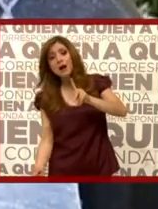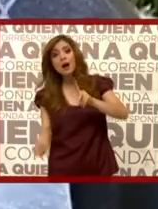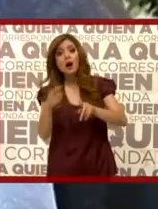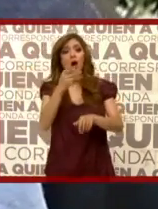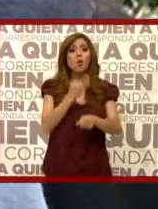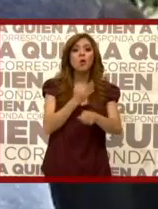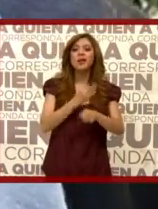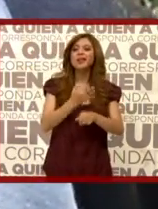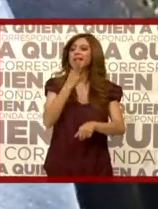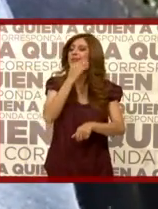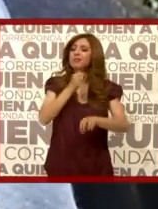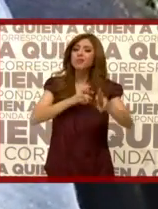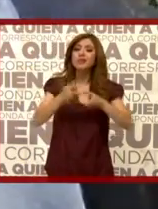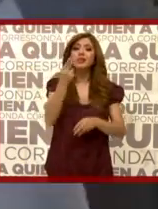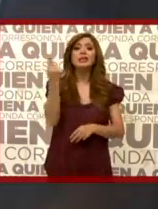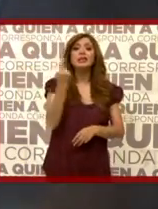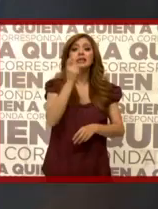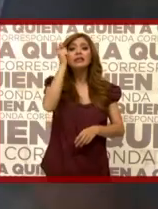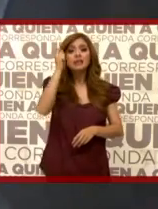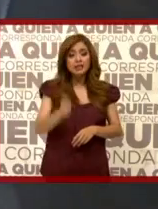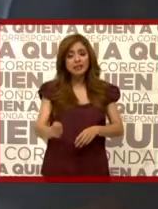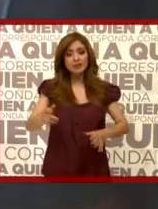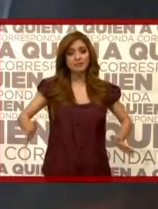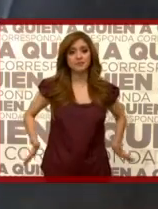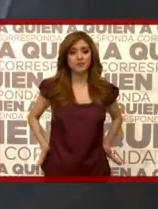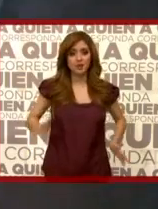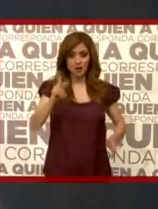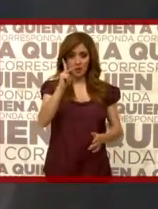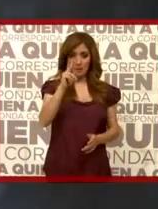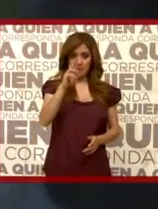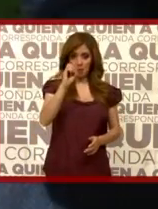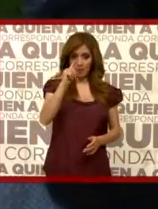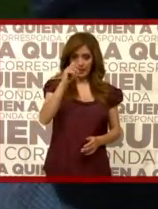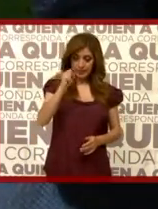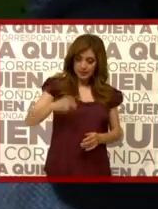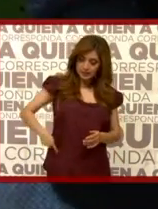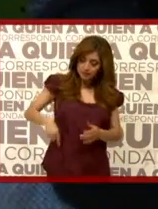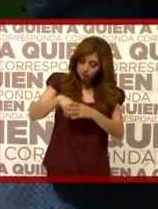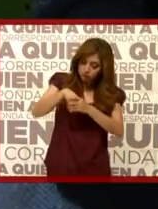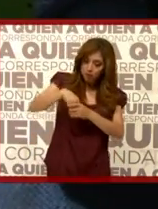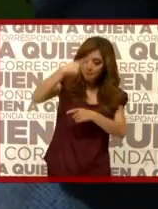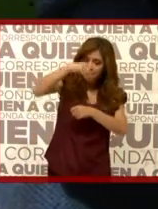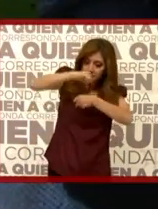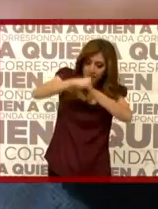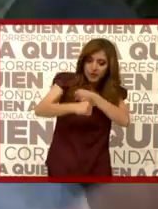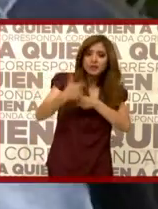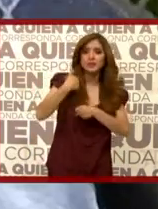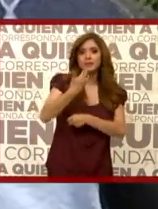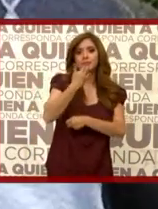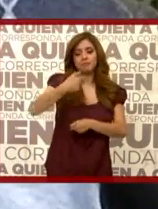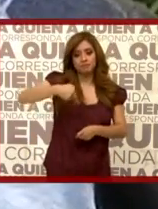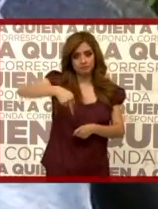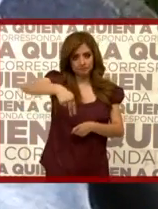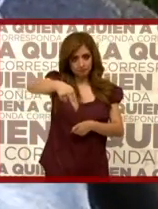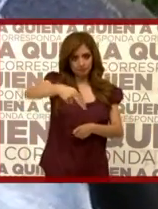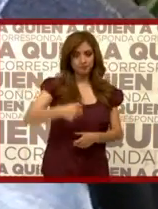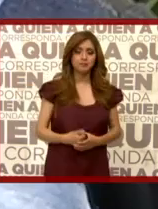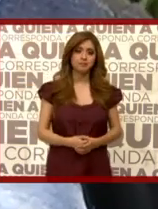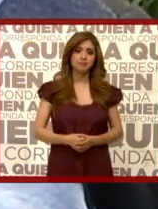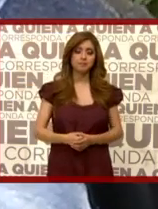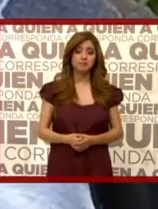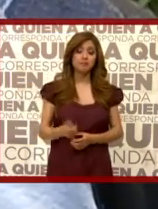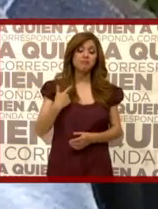nada. Él necesita una prótesis para su cadera del lado derecho para poder tener una mejor calidad de vida. Pues mira, este penoso accidente me